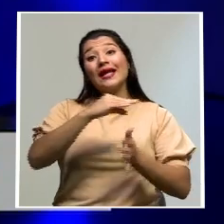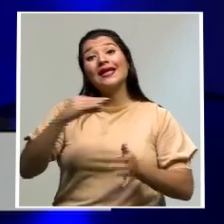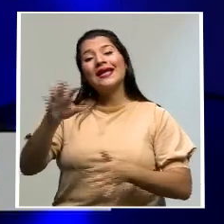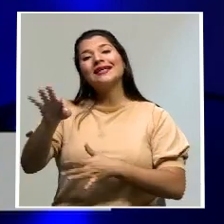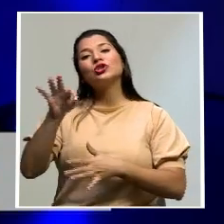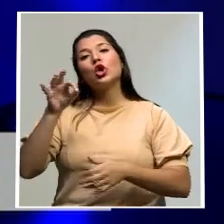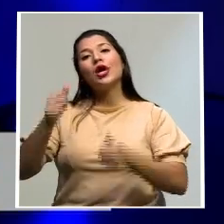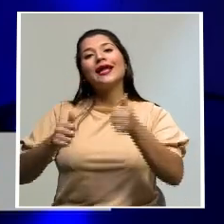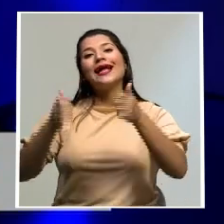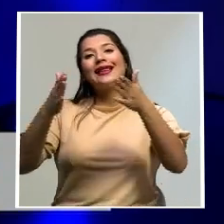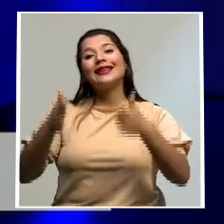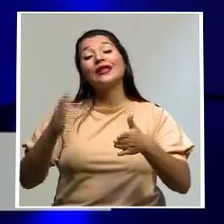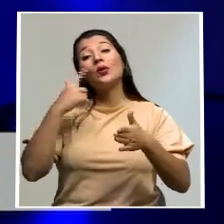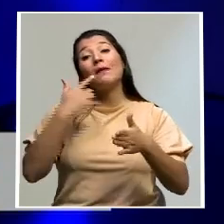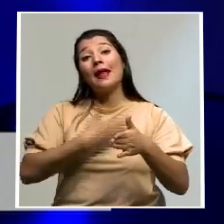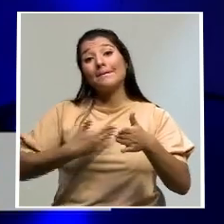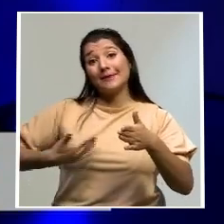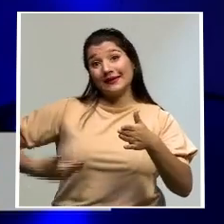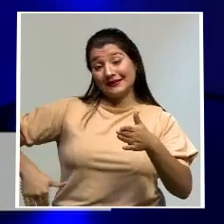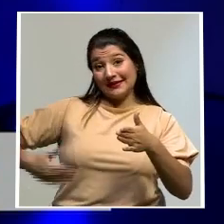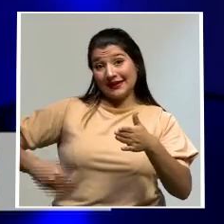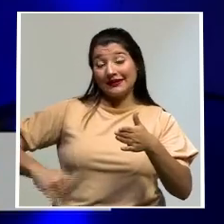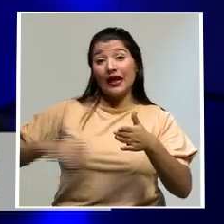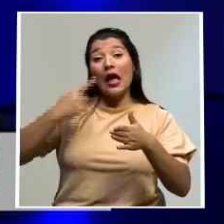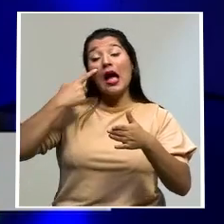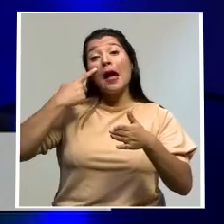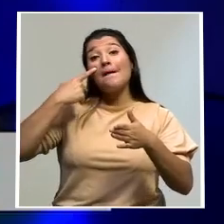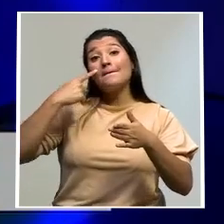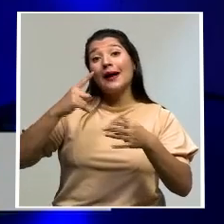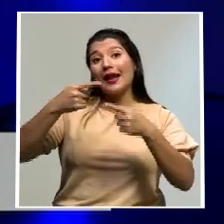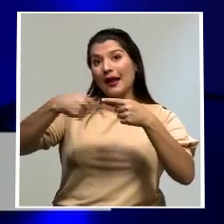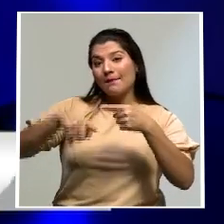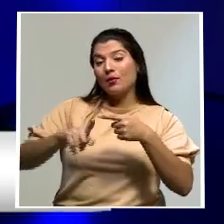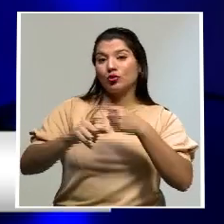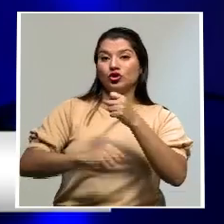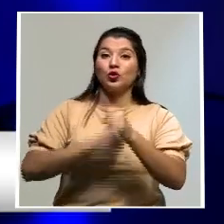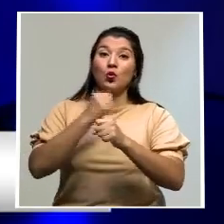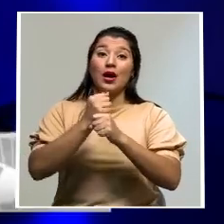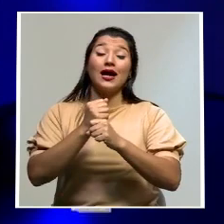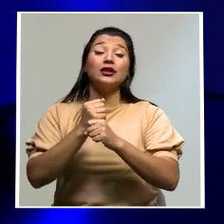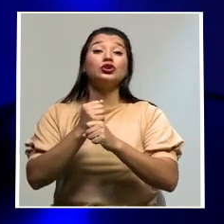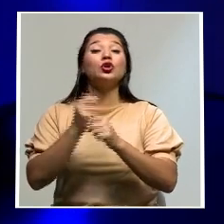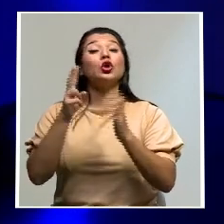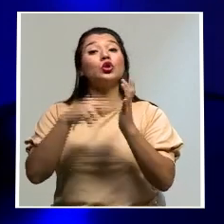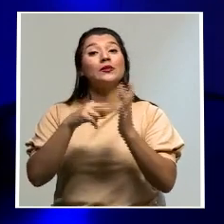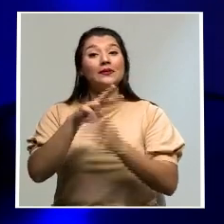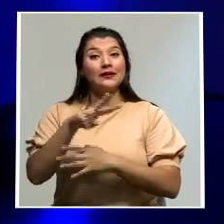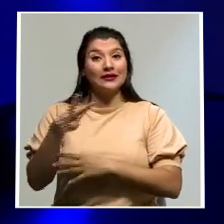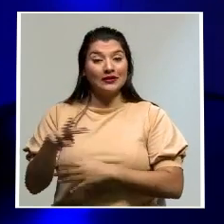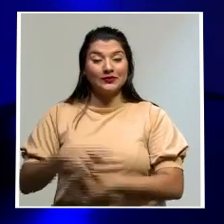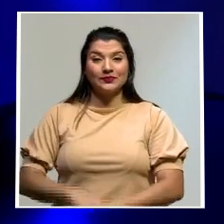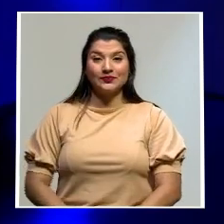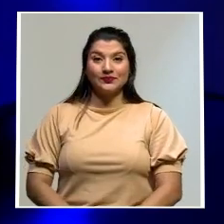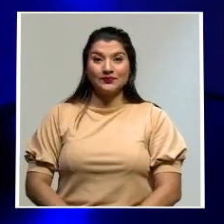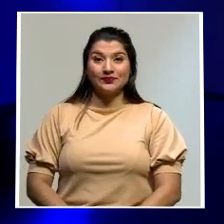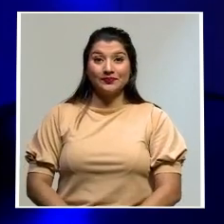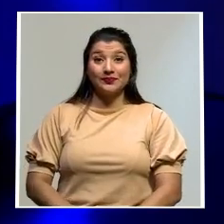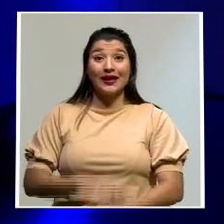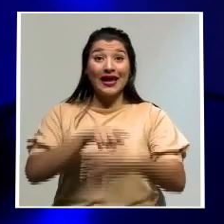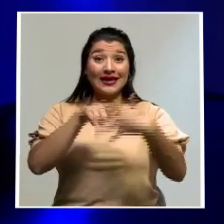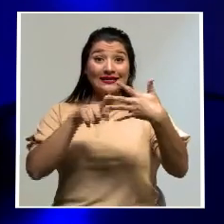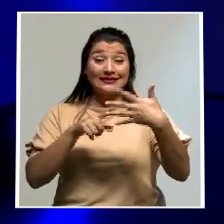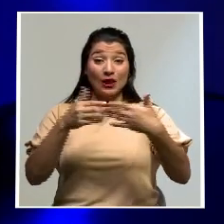candidato presidencial en la contienda por la presidencia de la República el próximo año. 5